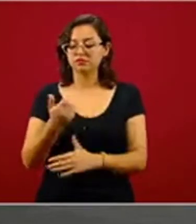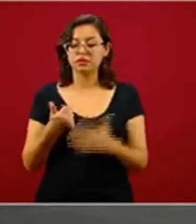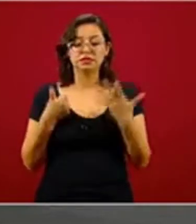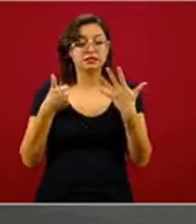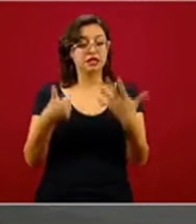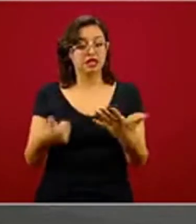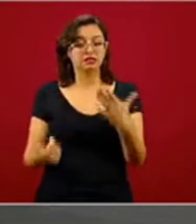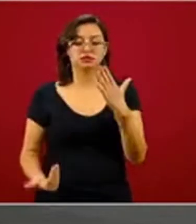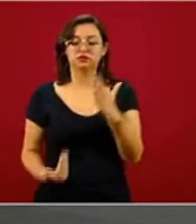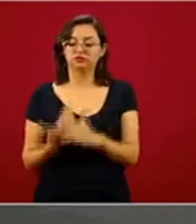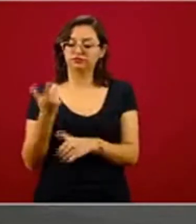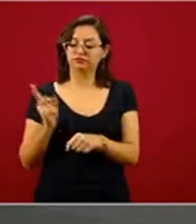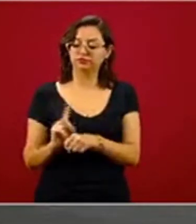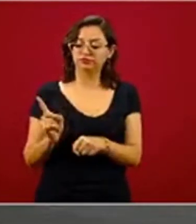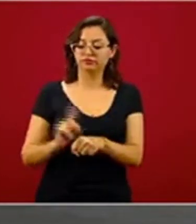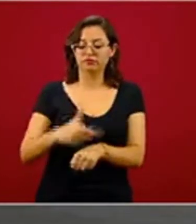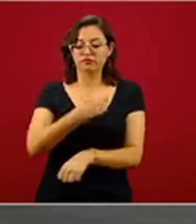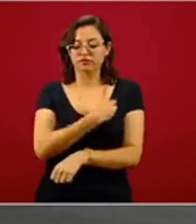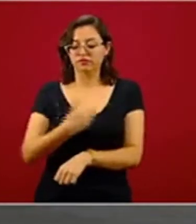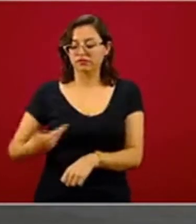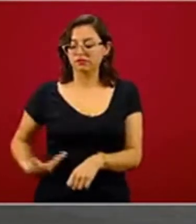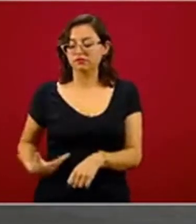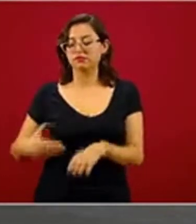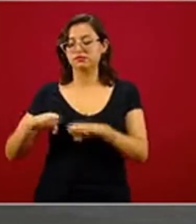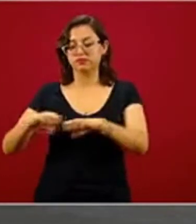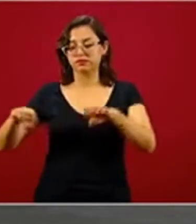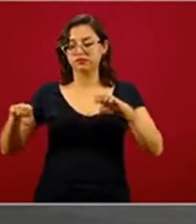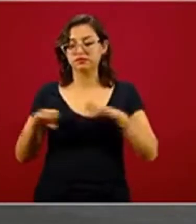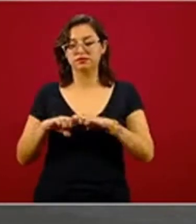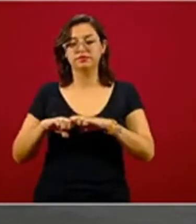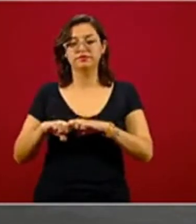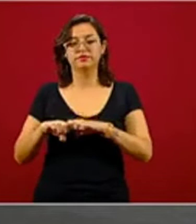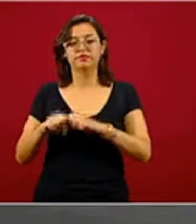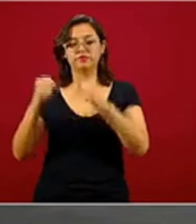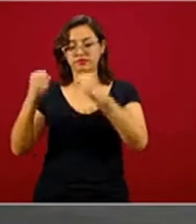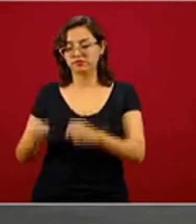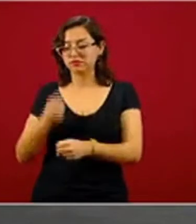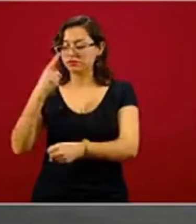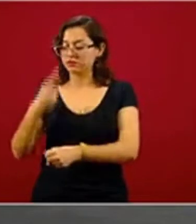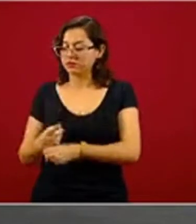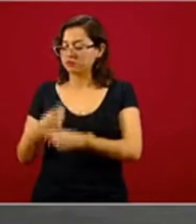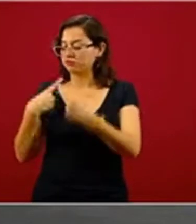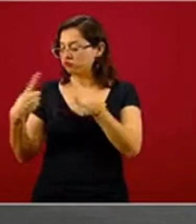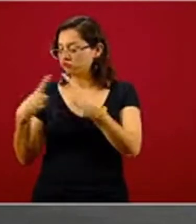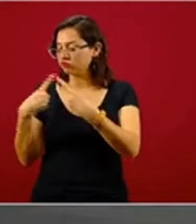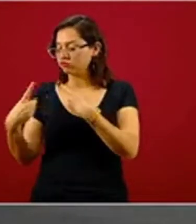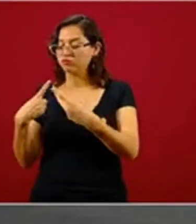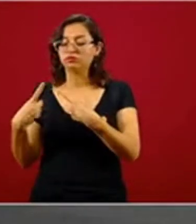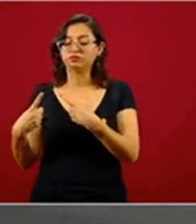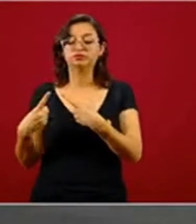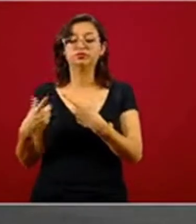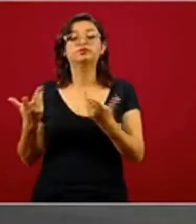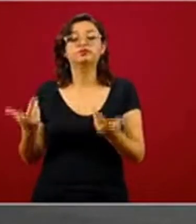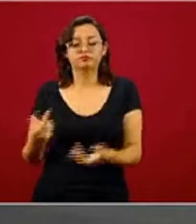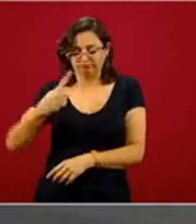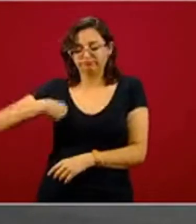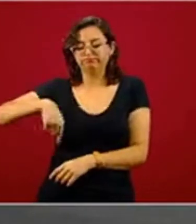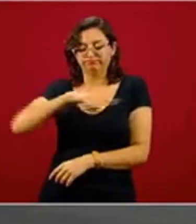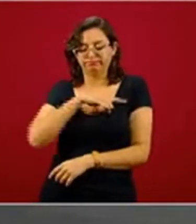que sostiene el presidente López Obrador con el equipo de seguridad, ya desde hace varias semanas estamos